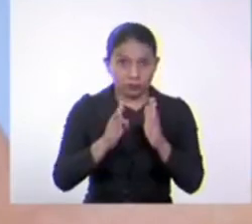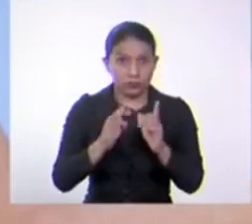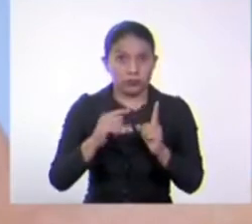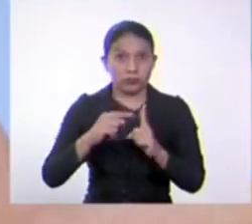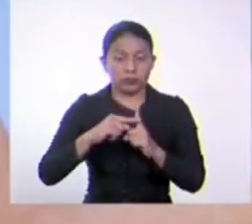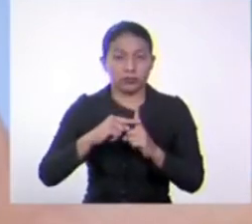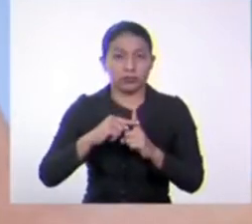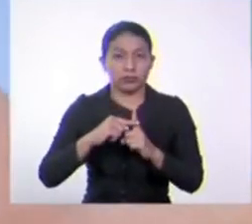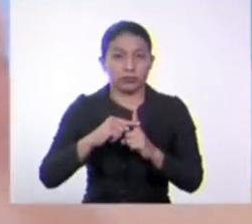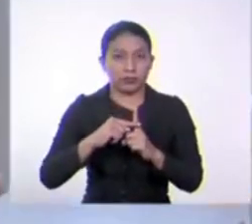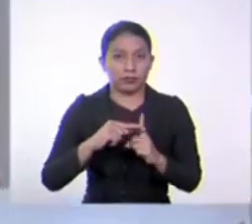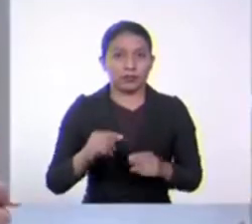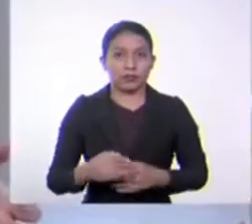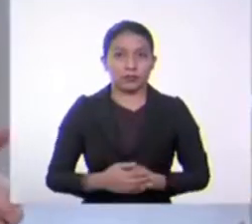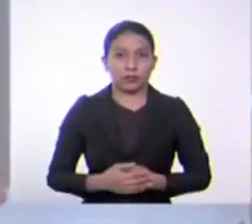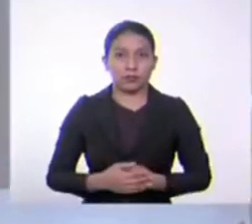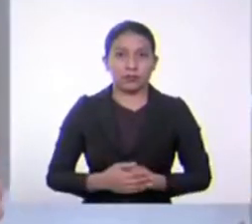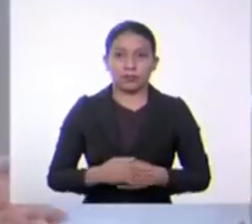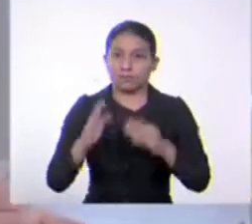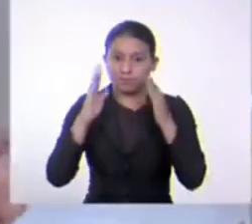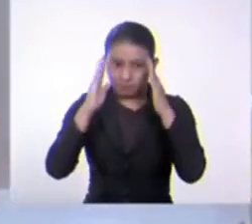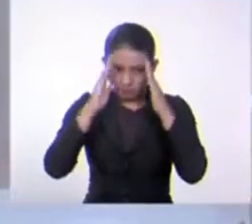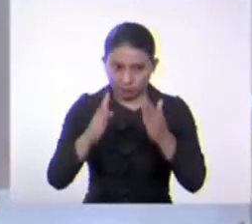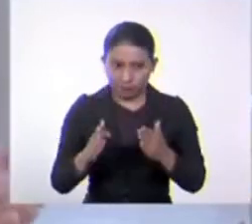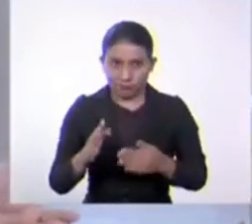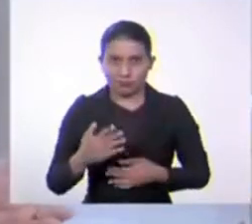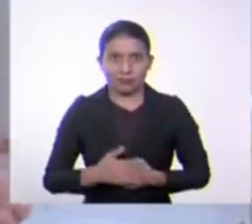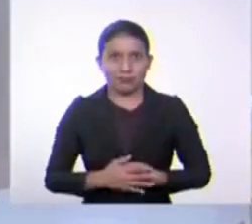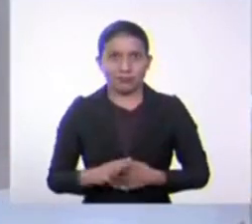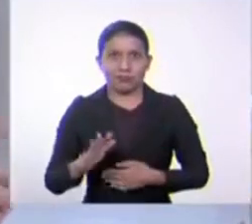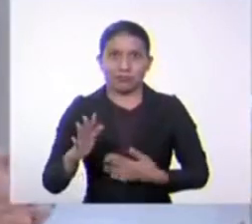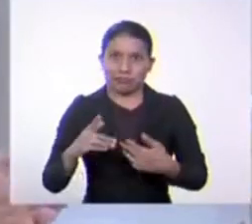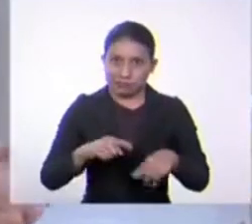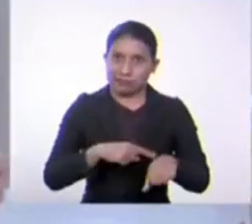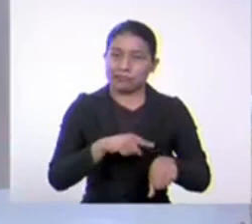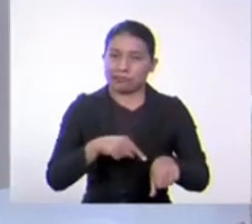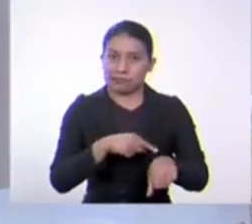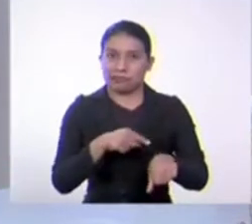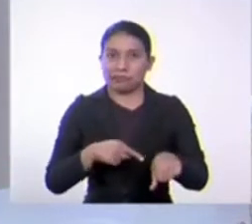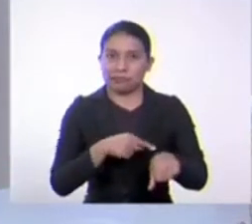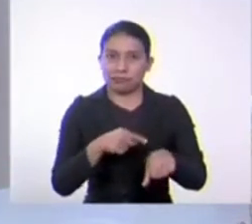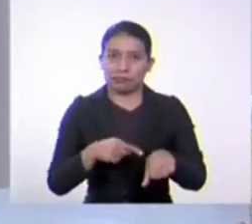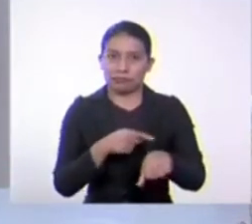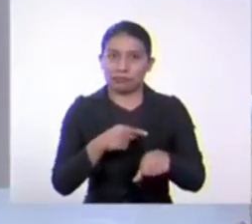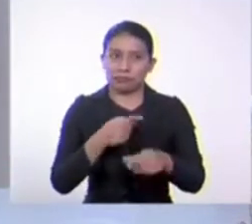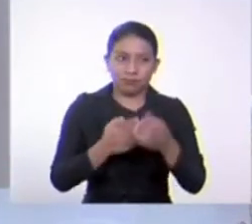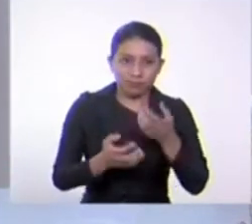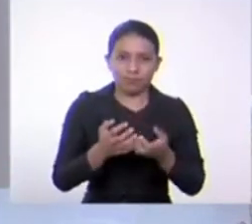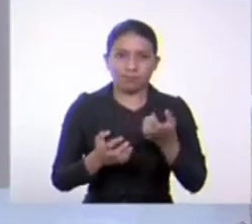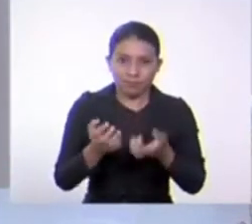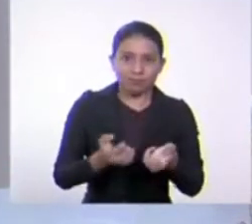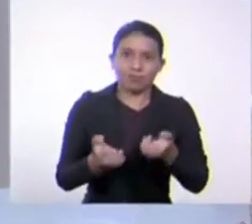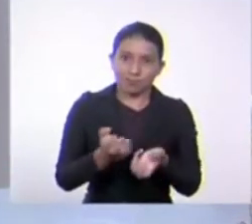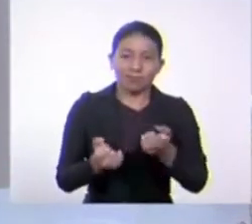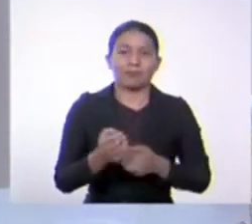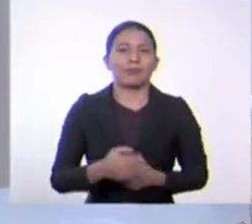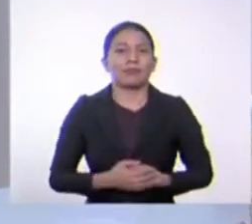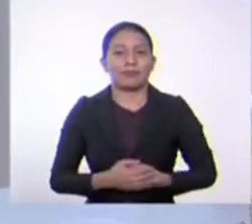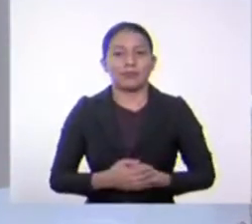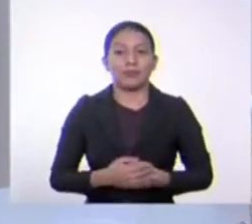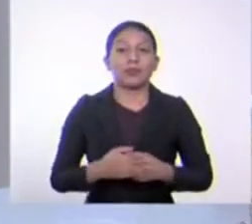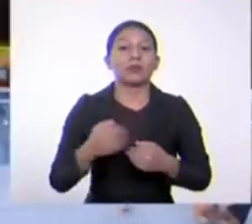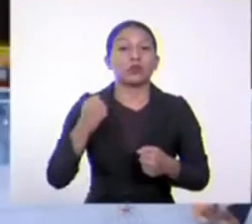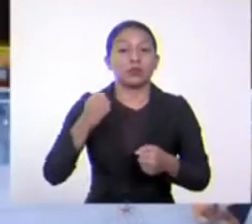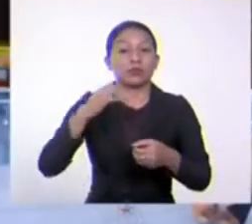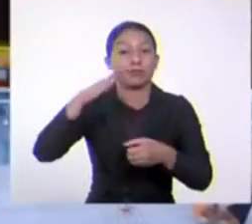Básicamente es casi estar pendiente mediodía, cada cierto tiempo estarlo calentando. También es importante que esté